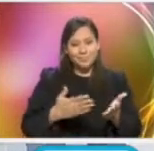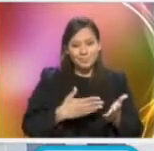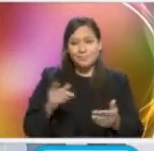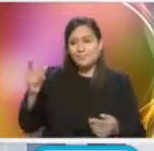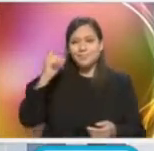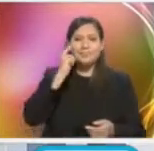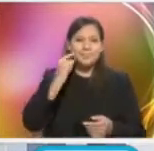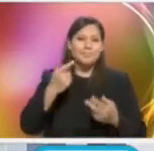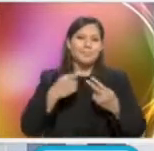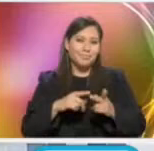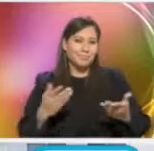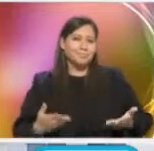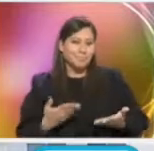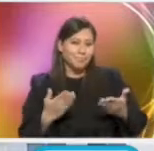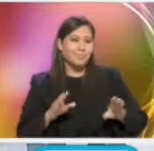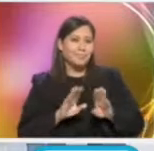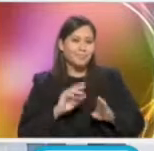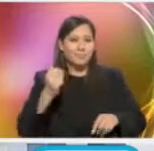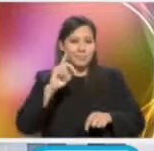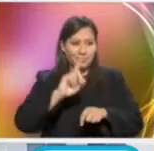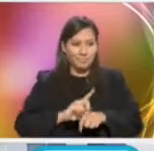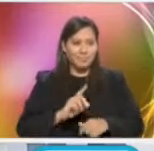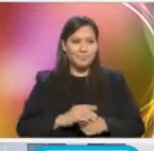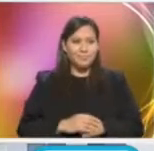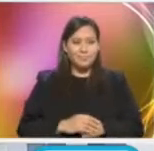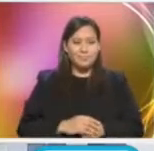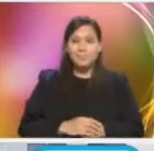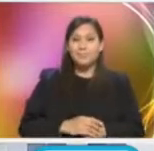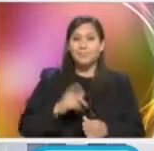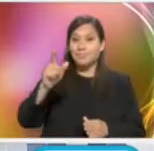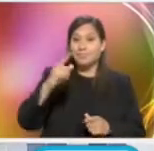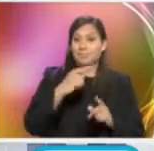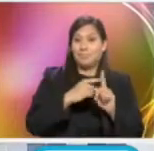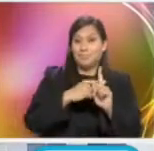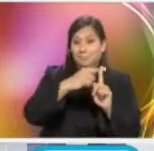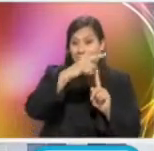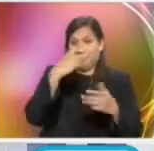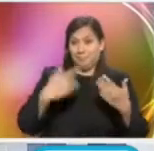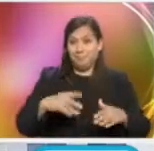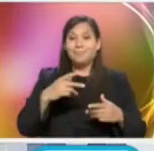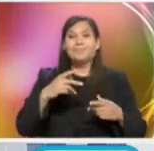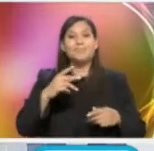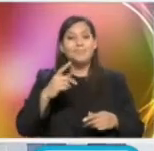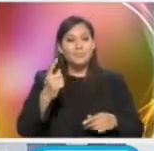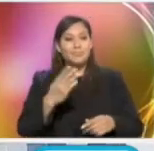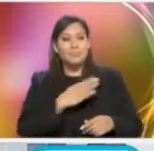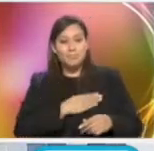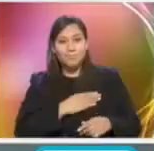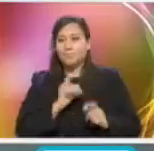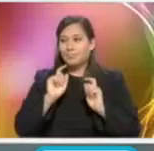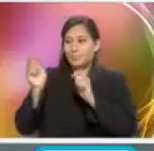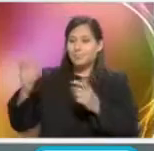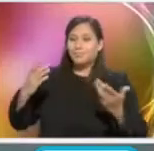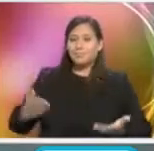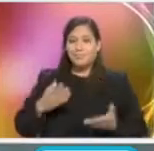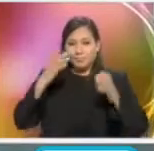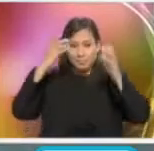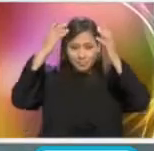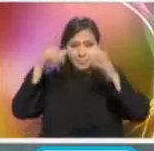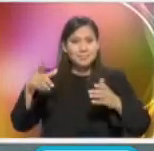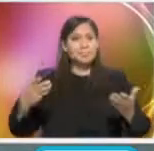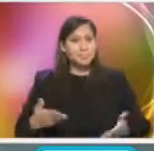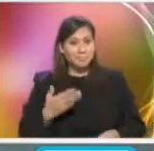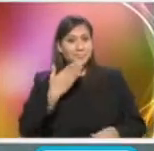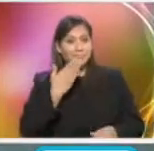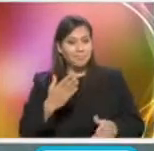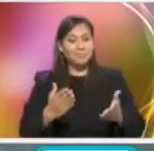bailar más como chistes la esos. otra vez. Vamos que a- Sí. Tuviste mucho rating y nos decían, Sí, oye, qué cómo no. bueno que pusiste a Que bailar, baile. chef. No, hombre. Es buen bailarín